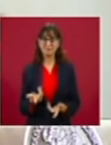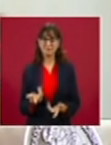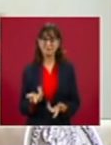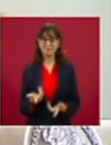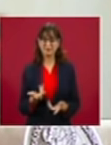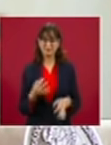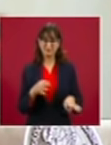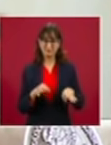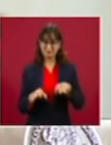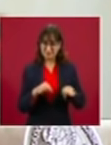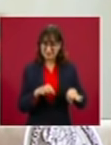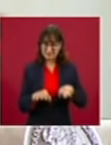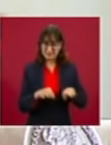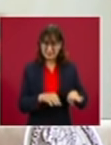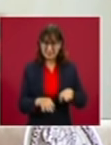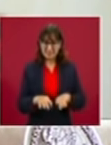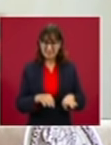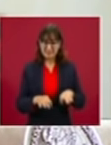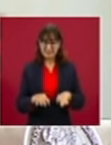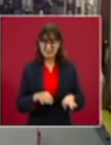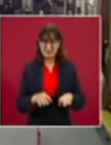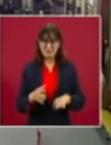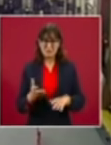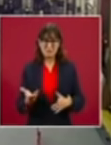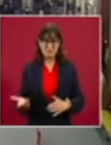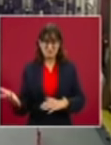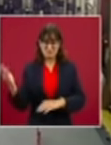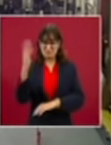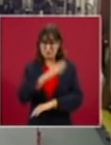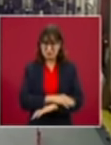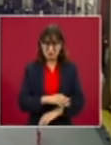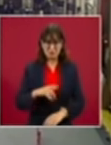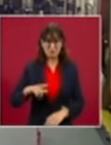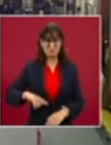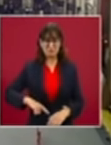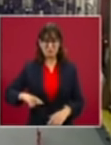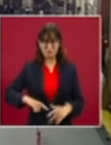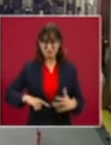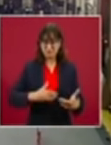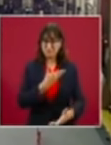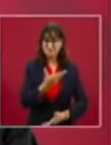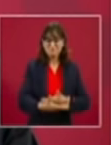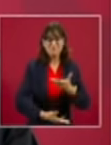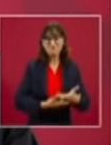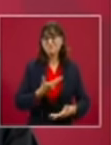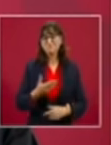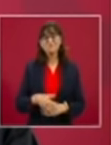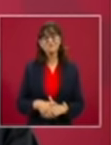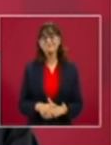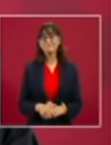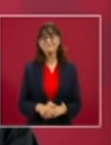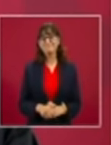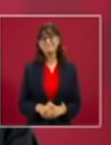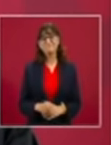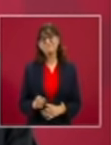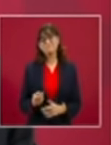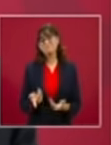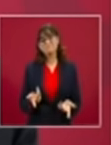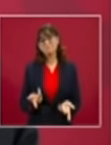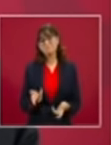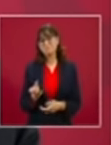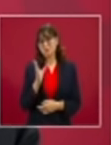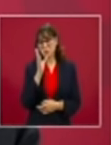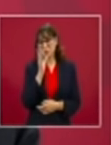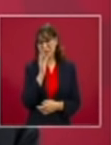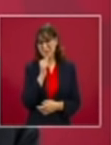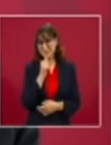era ciega sino una lealtad reflexiva entonces yo creo que ahí comenzaron los